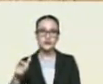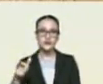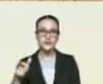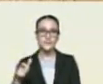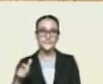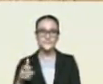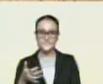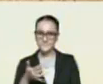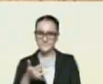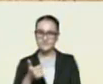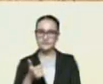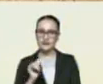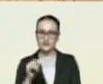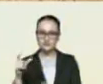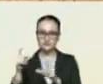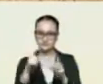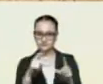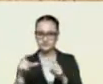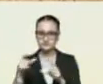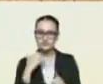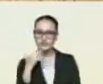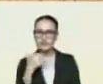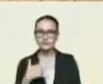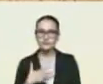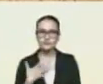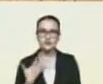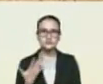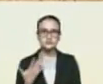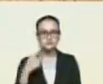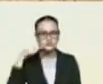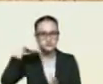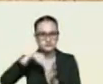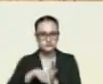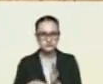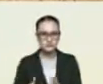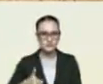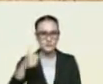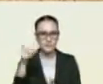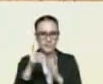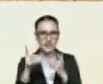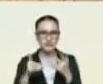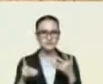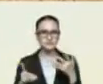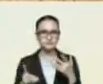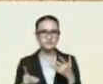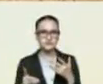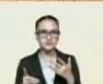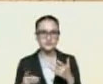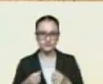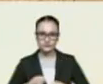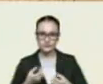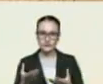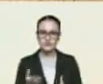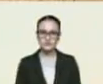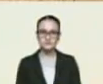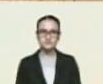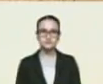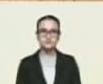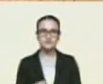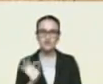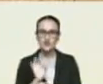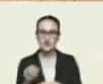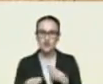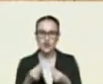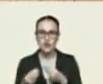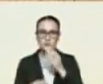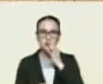muchísimos cuadros por si acaso alguno quiere ahondar un poco más en los datos que les hemos dado, cómo funciona